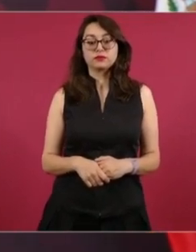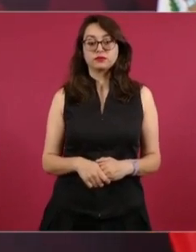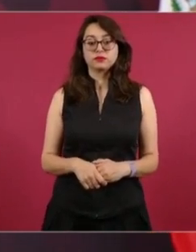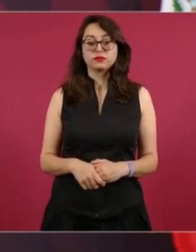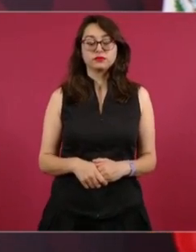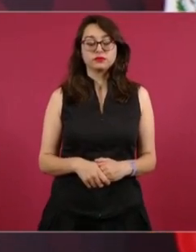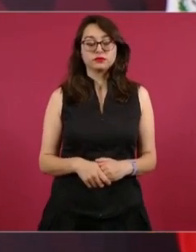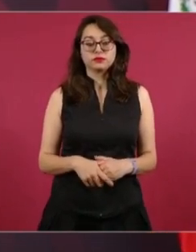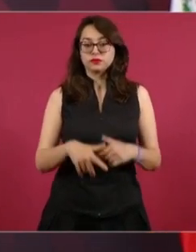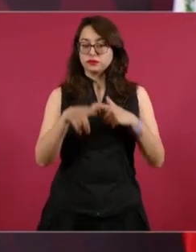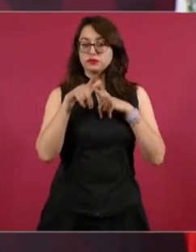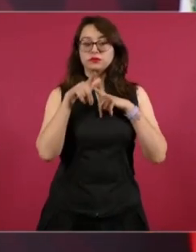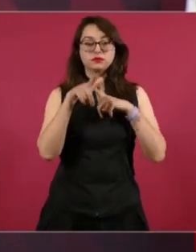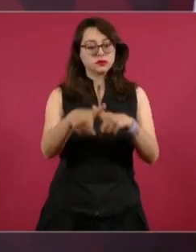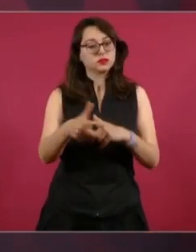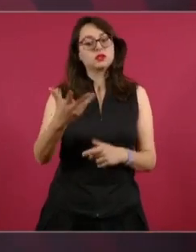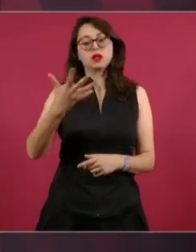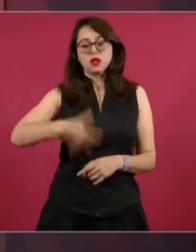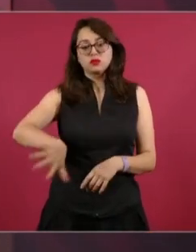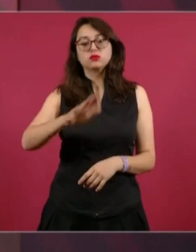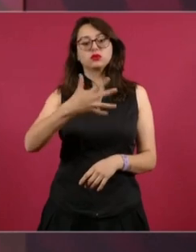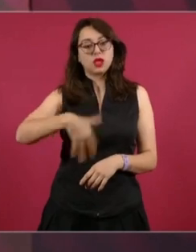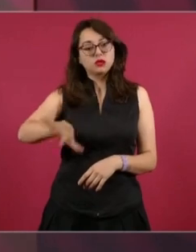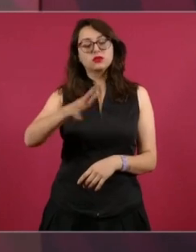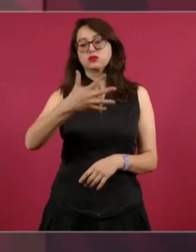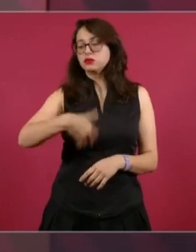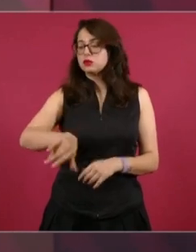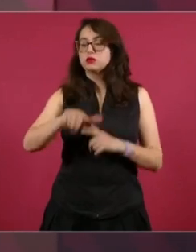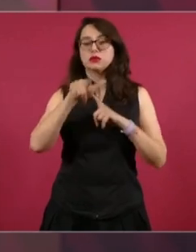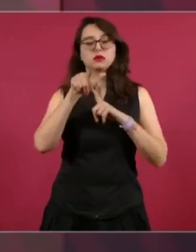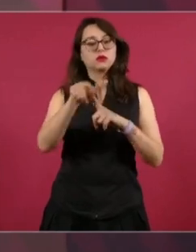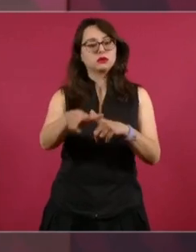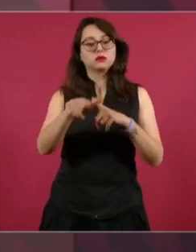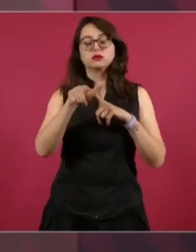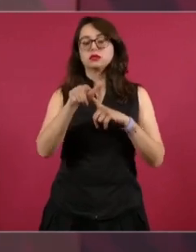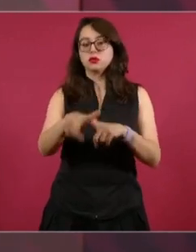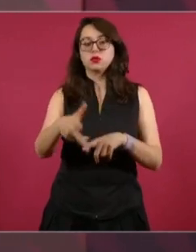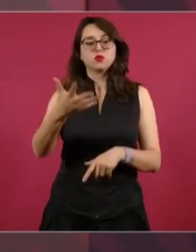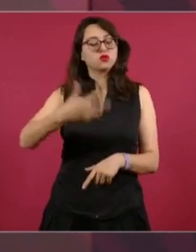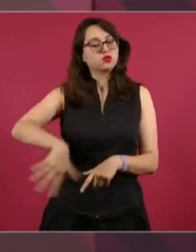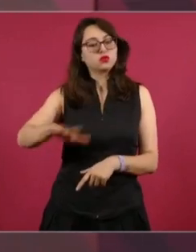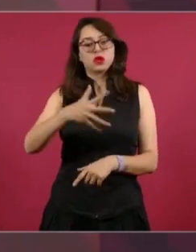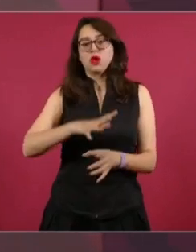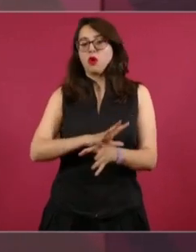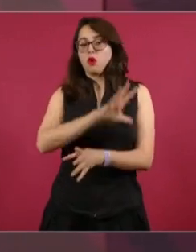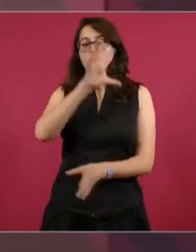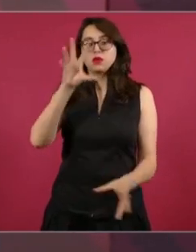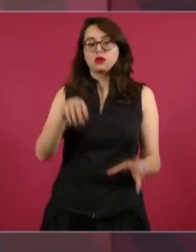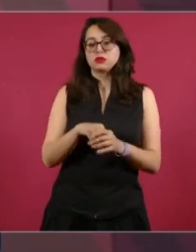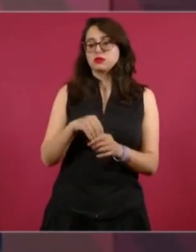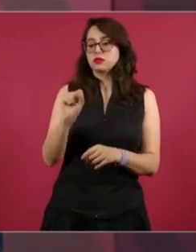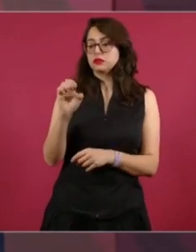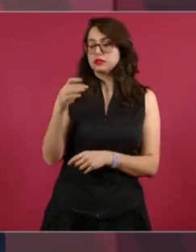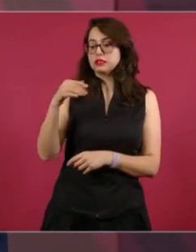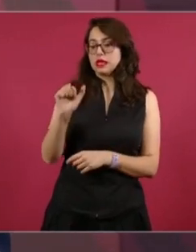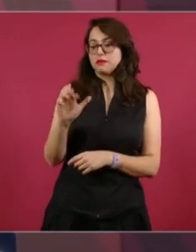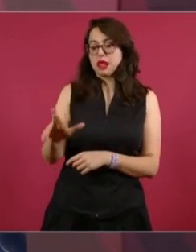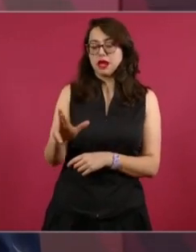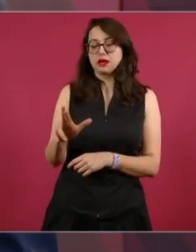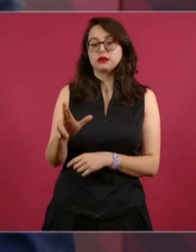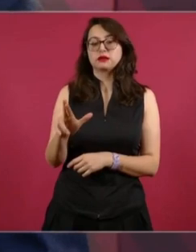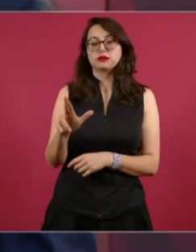dejado de buscarse. Se cuenta con todo el apoyo de la Secretaría de